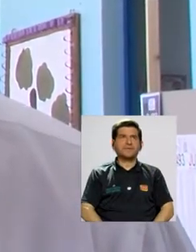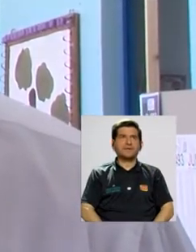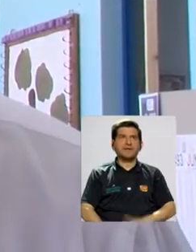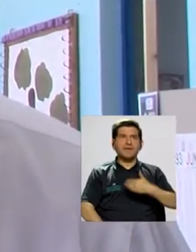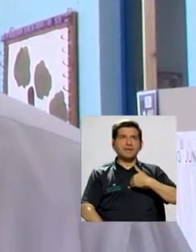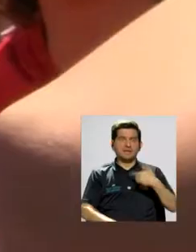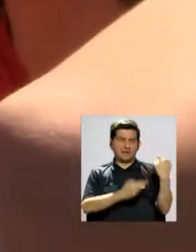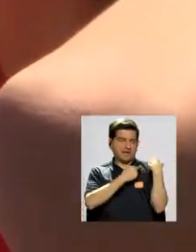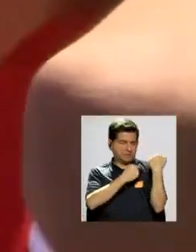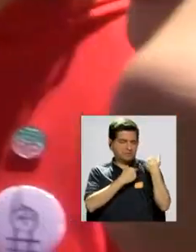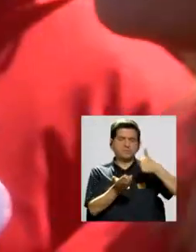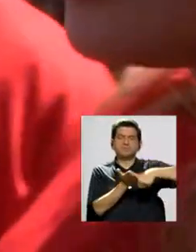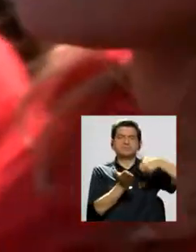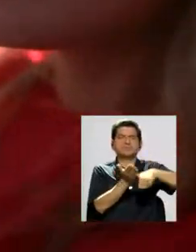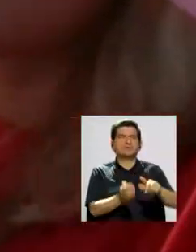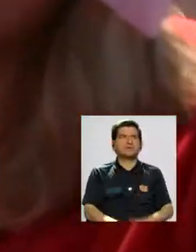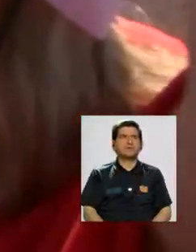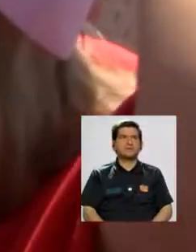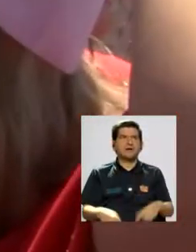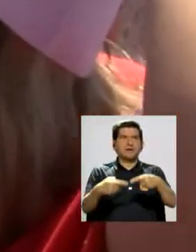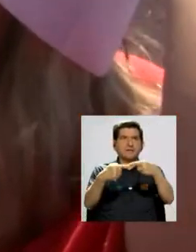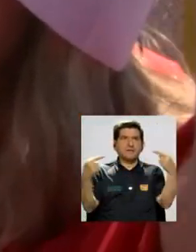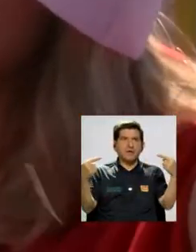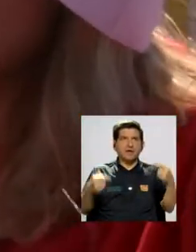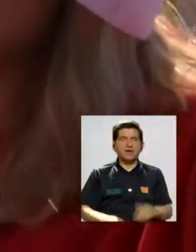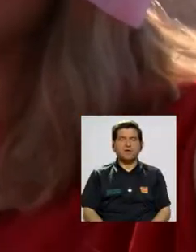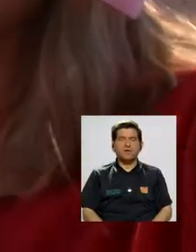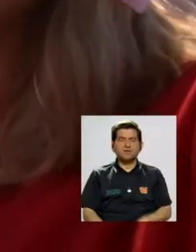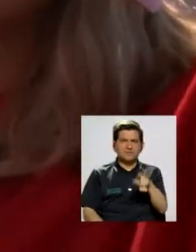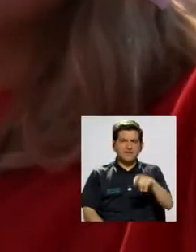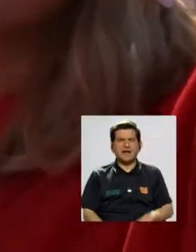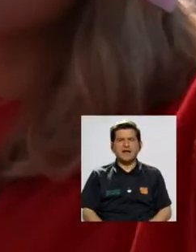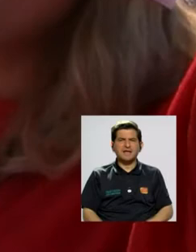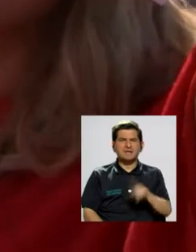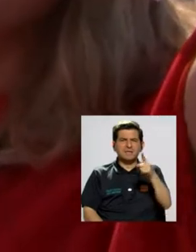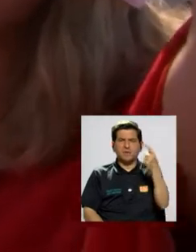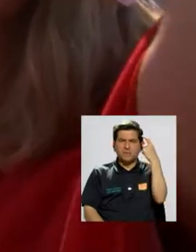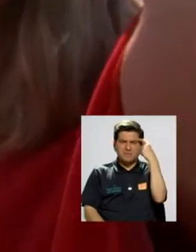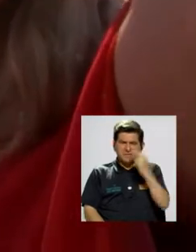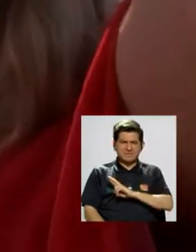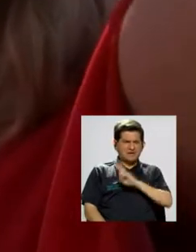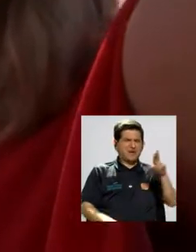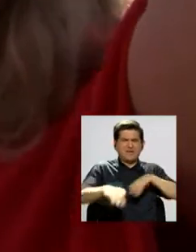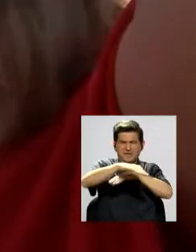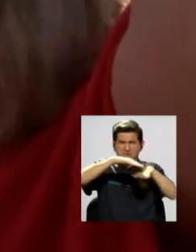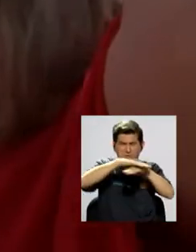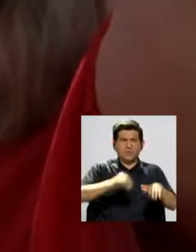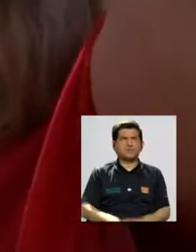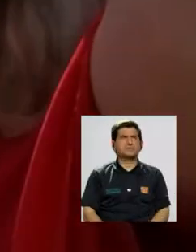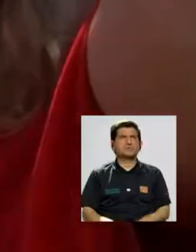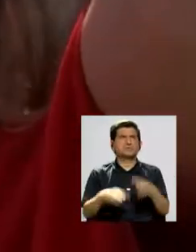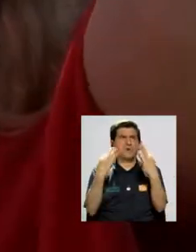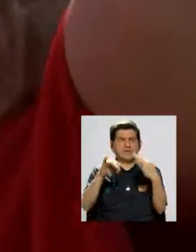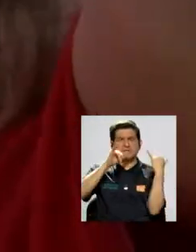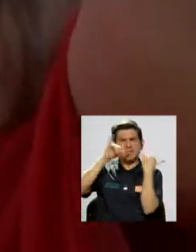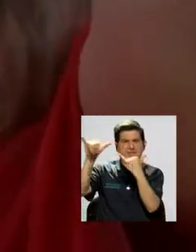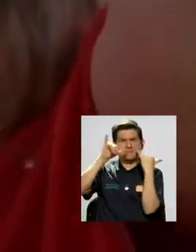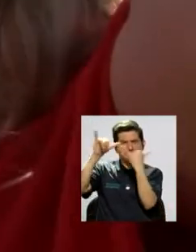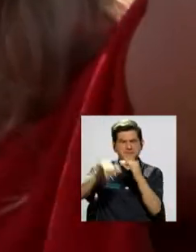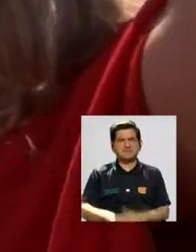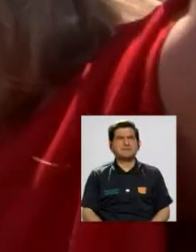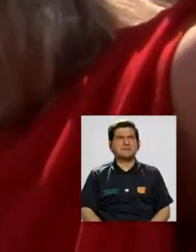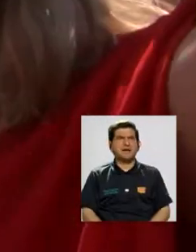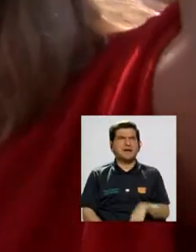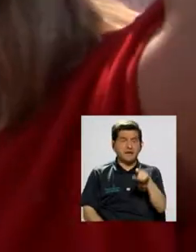deber de votar. Estamos en contra del fundamentalismo religioso y estamos aquí denunciando eso y manifestándonos que no sea